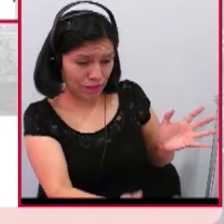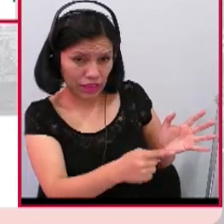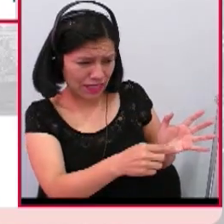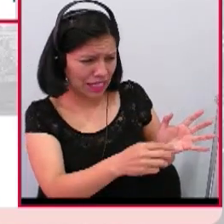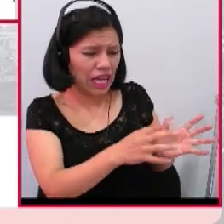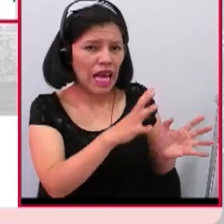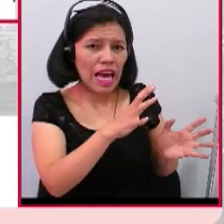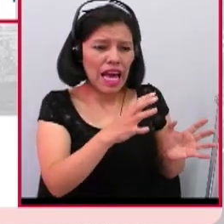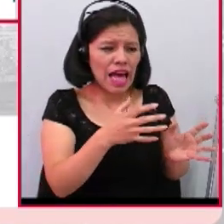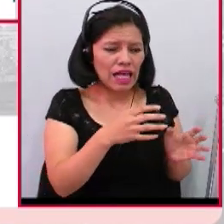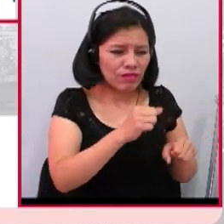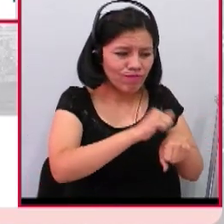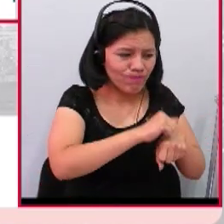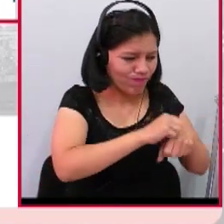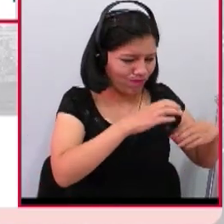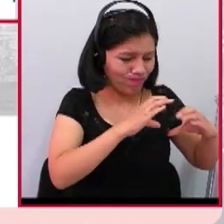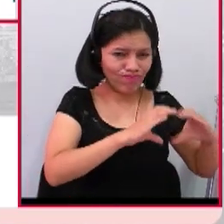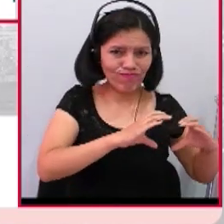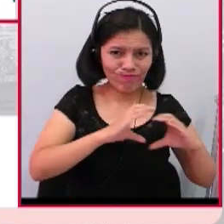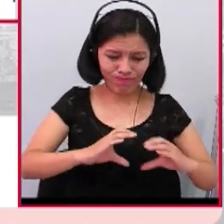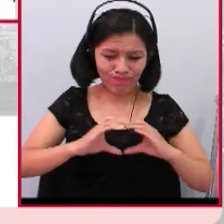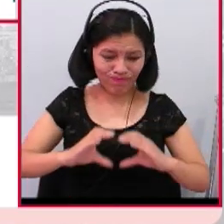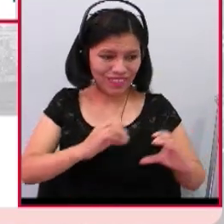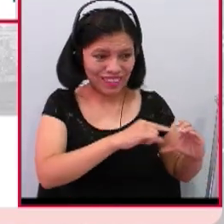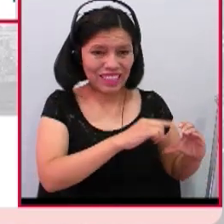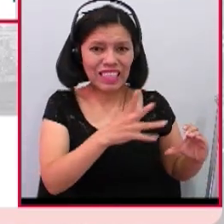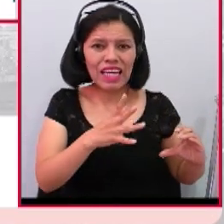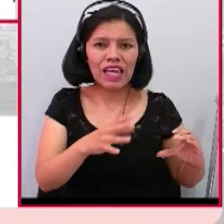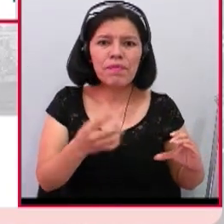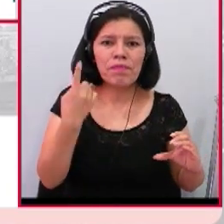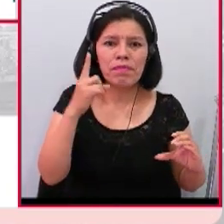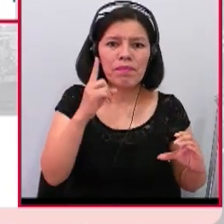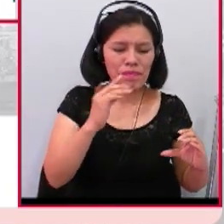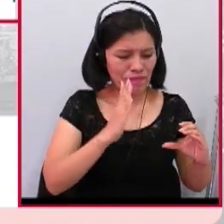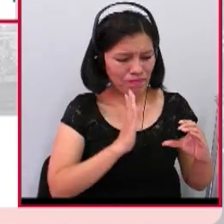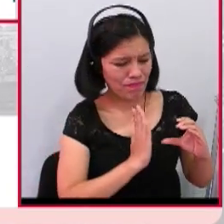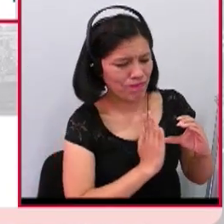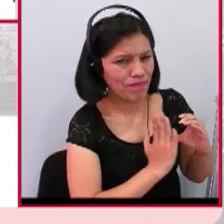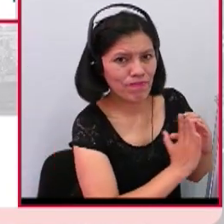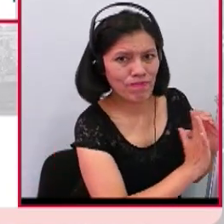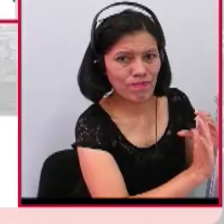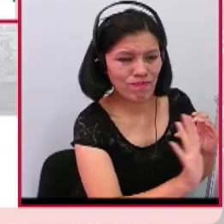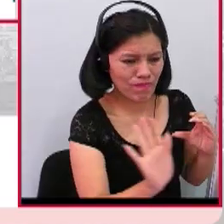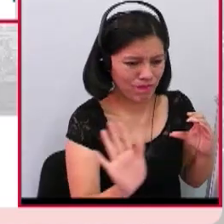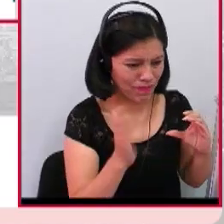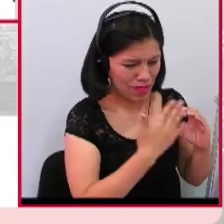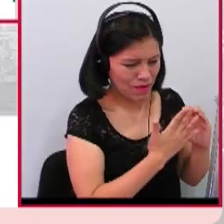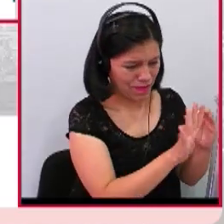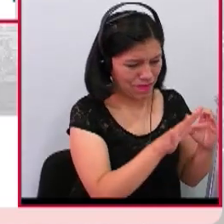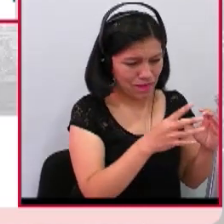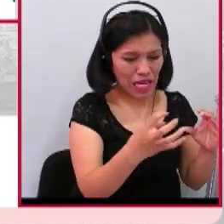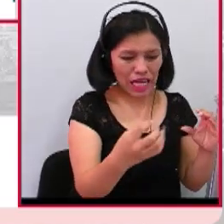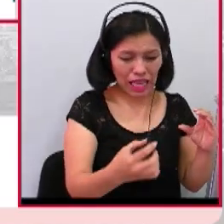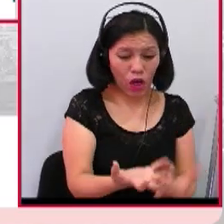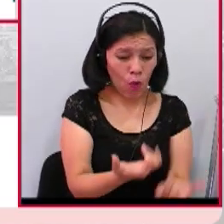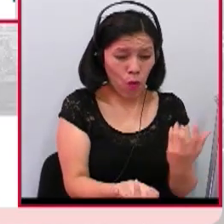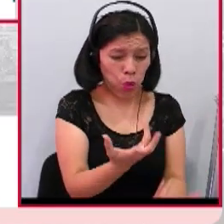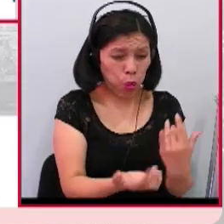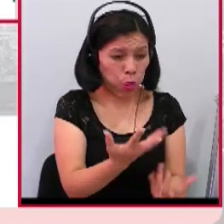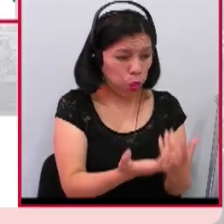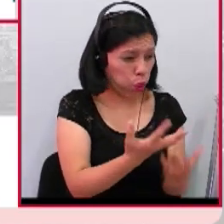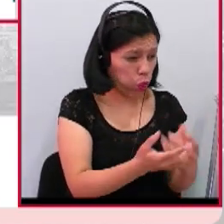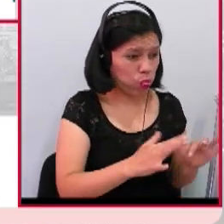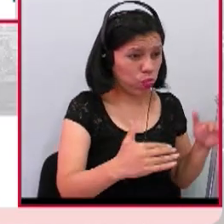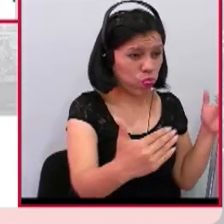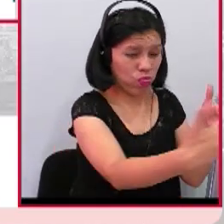ladrillo refractario. Empezamos con 45 centímetros normalmente del ladrillo refractario, es de longitud, y terminamos con 15 o a menos. Entonces, lo que queremos es que eso